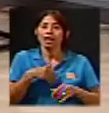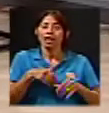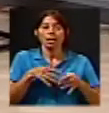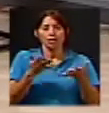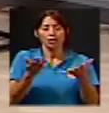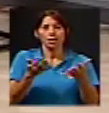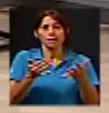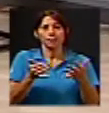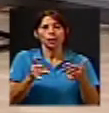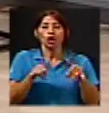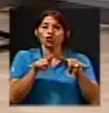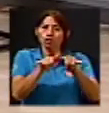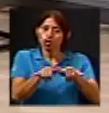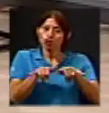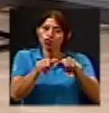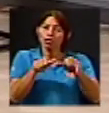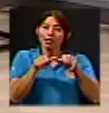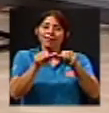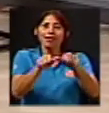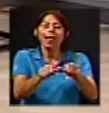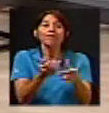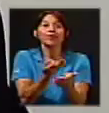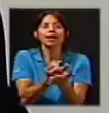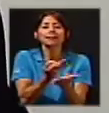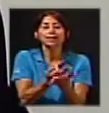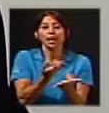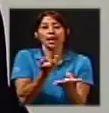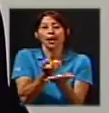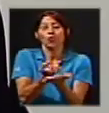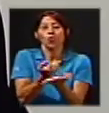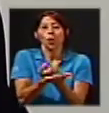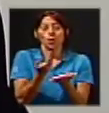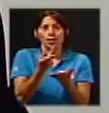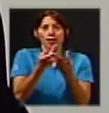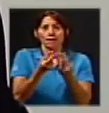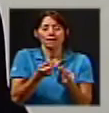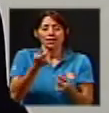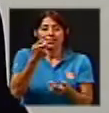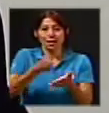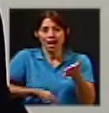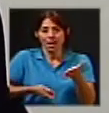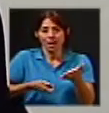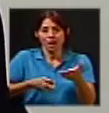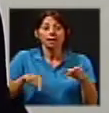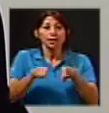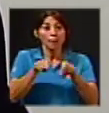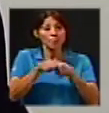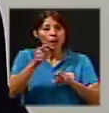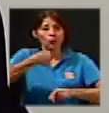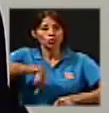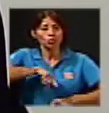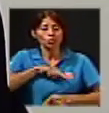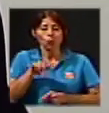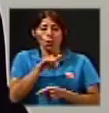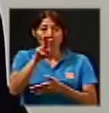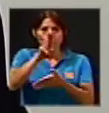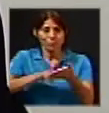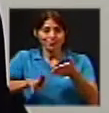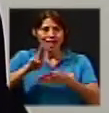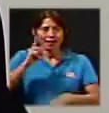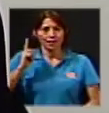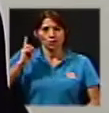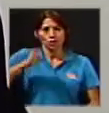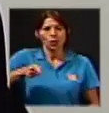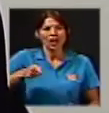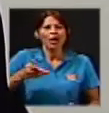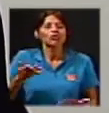sostenibilidad financiera, fiscal, económica, también lo que como universidad estamos obligados a hacer es que